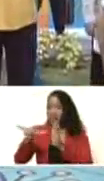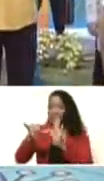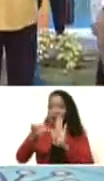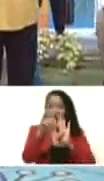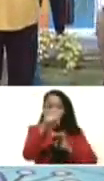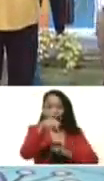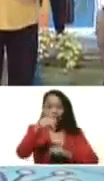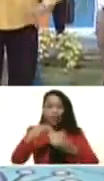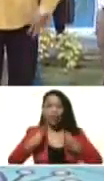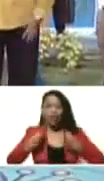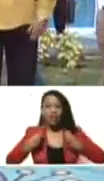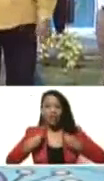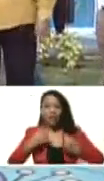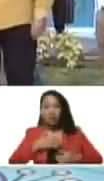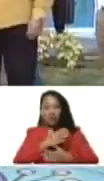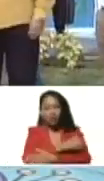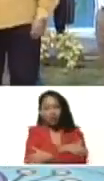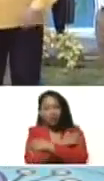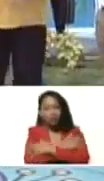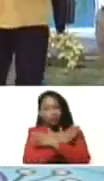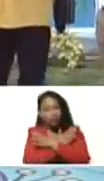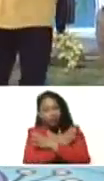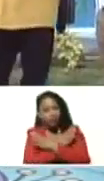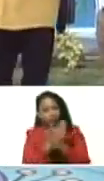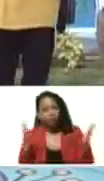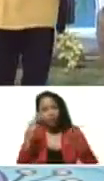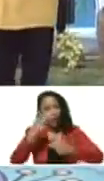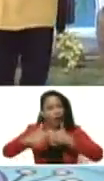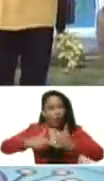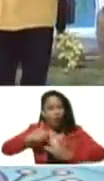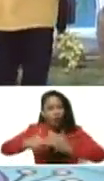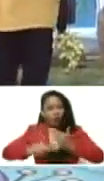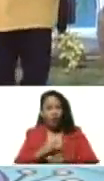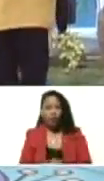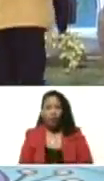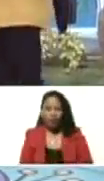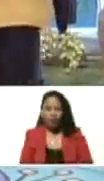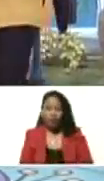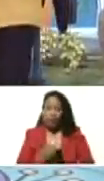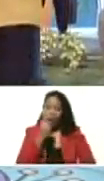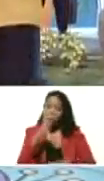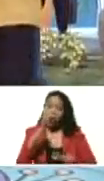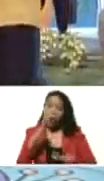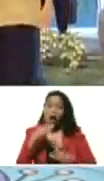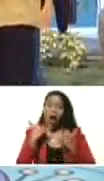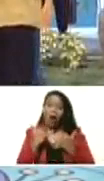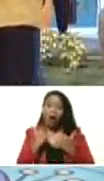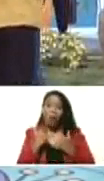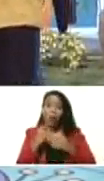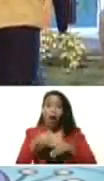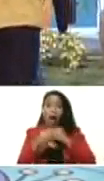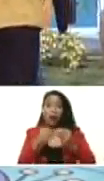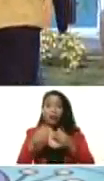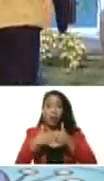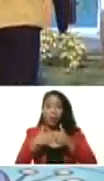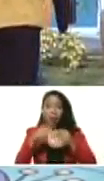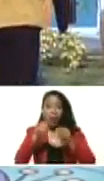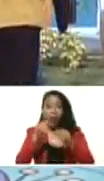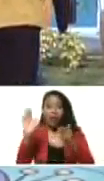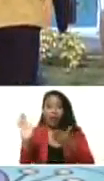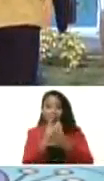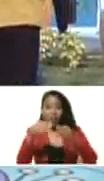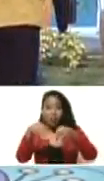Mi abrazo solidario y revolucionario. Y bueno, vamos a proceder a develar la placa